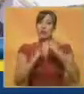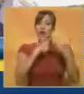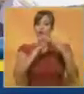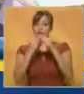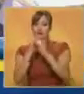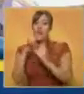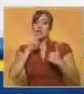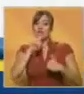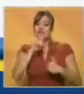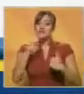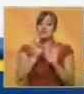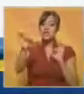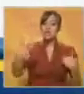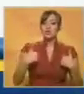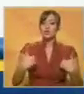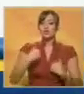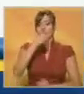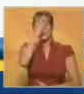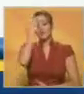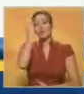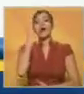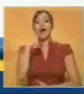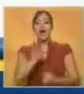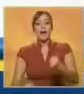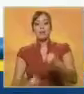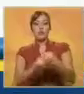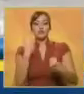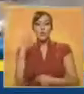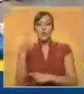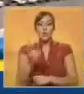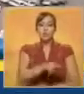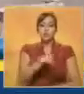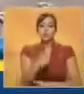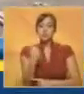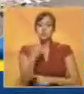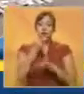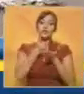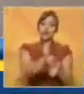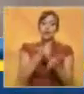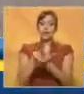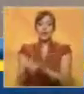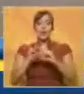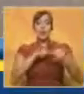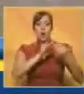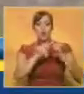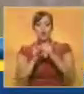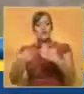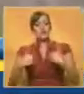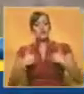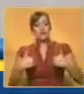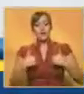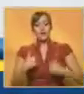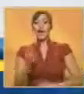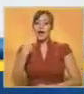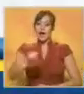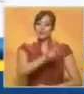que se encuentran afectadas. Mediante apoyo aéreo con el gobierno nacional se está canalizando la ayuda a las comunidades afectadas de